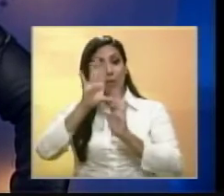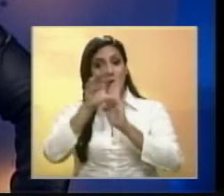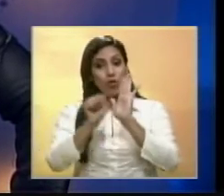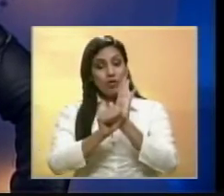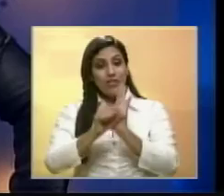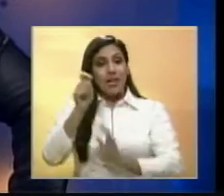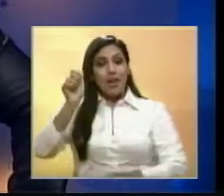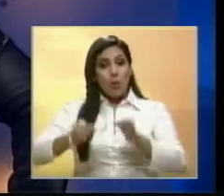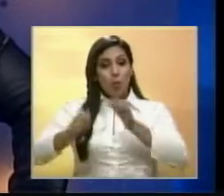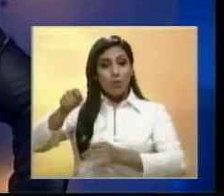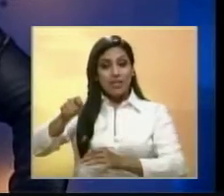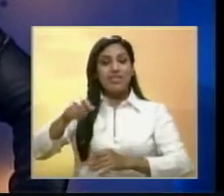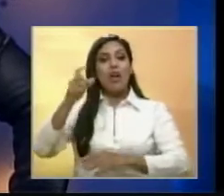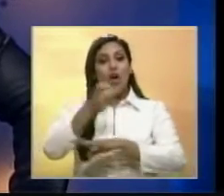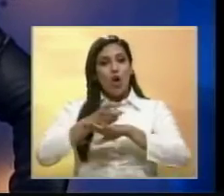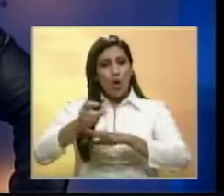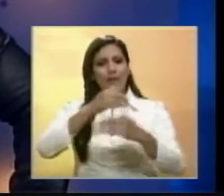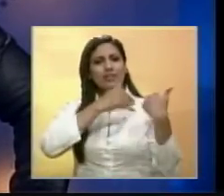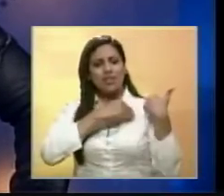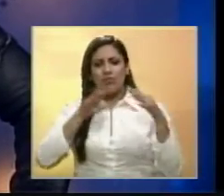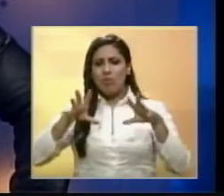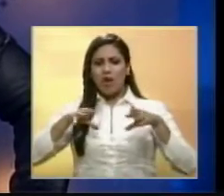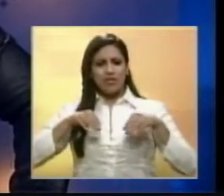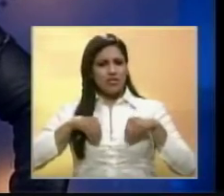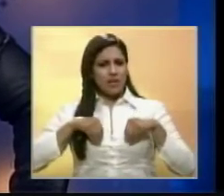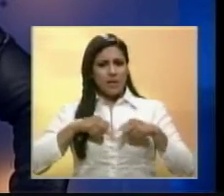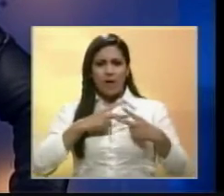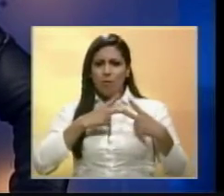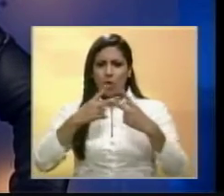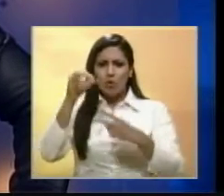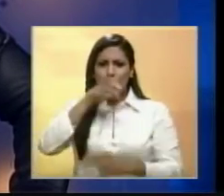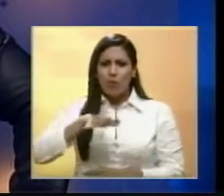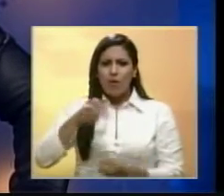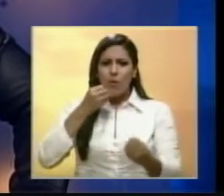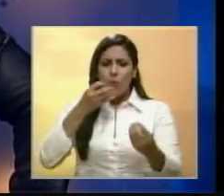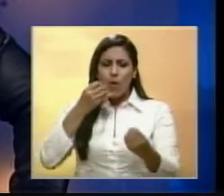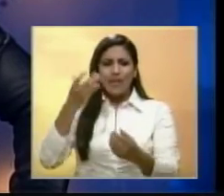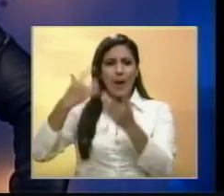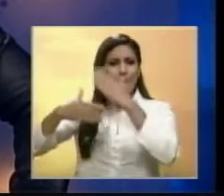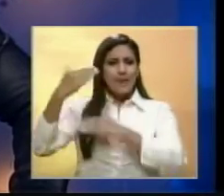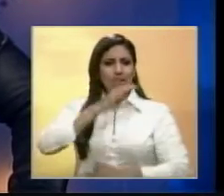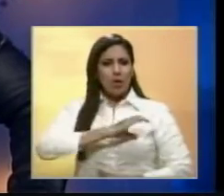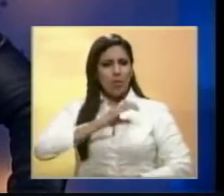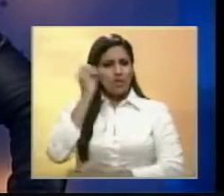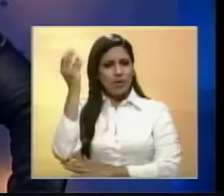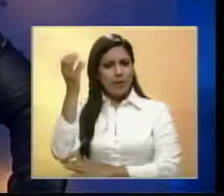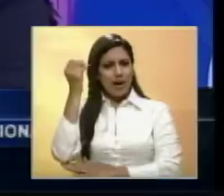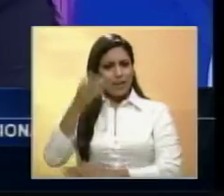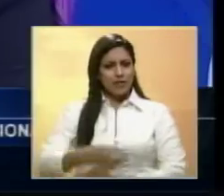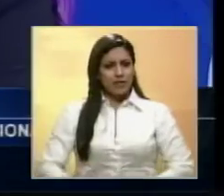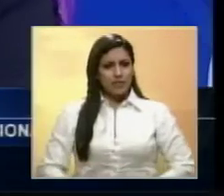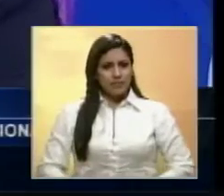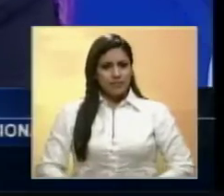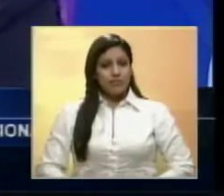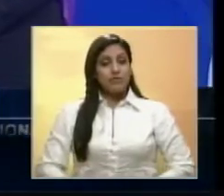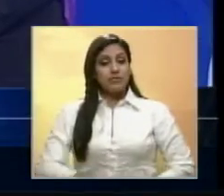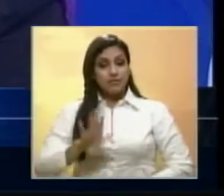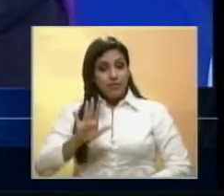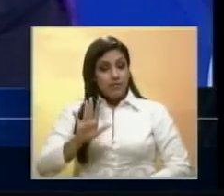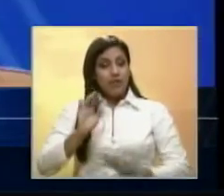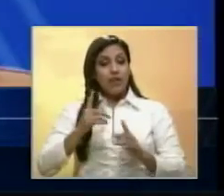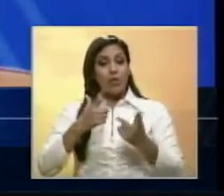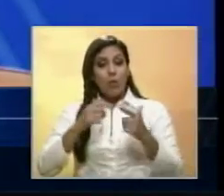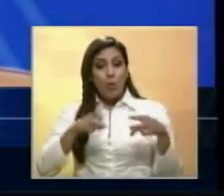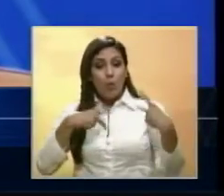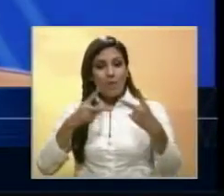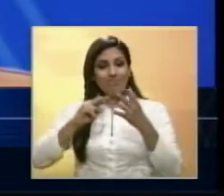del TCJ, el gobierno está desconociendo la voluntad popular que se expresó en los pasados comicios parlamentarios. Eso es parte